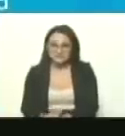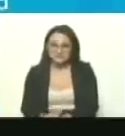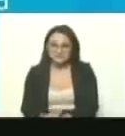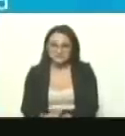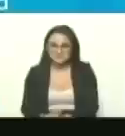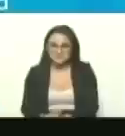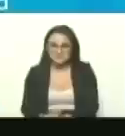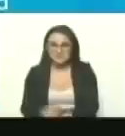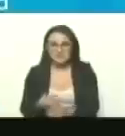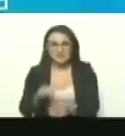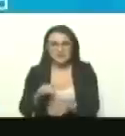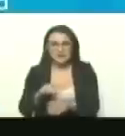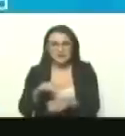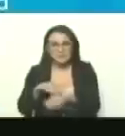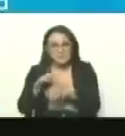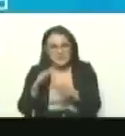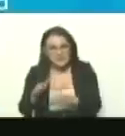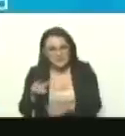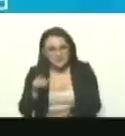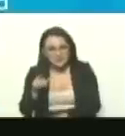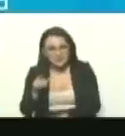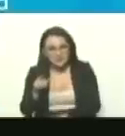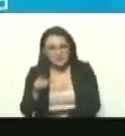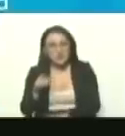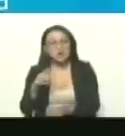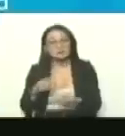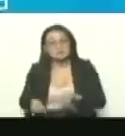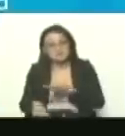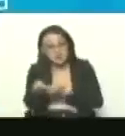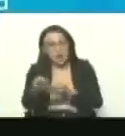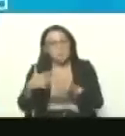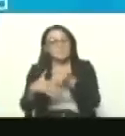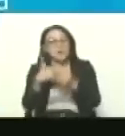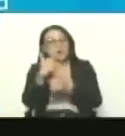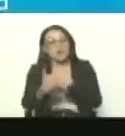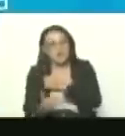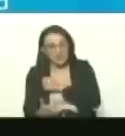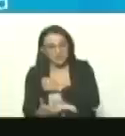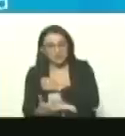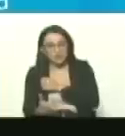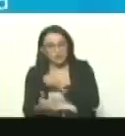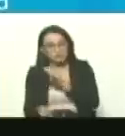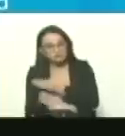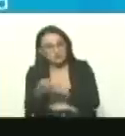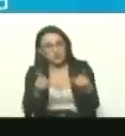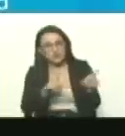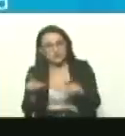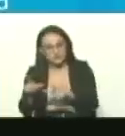con el ministro Lorca, donde le entregamos los proyectos de cada consejo comunal,